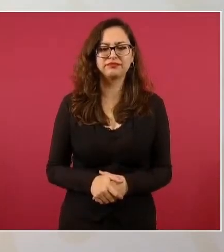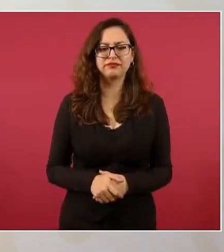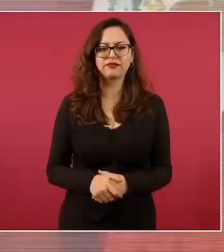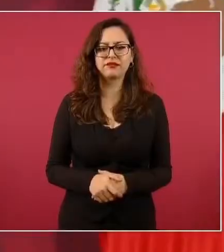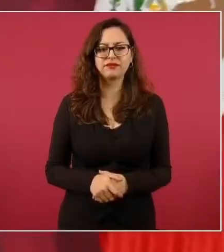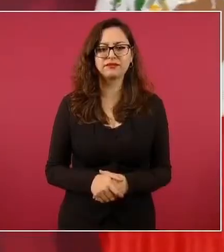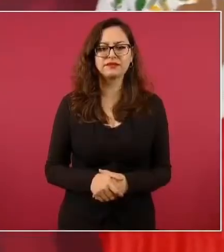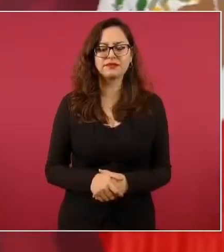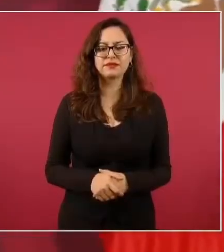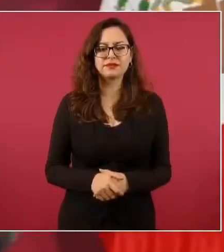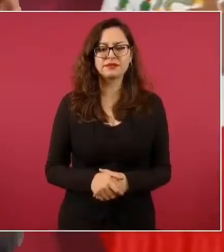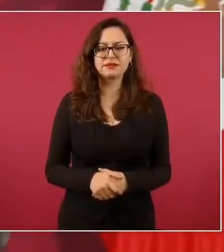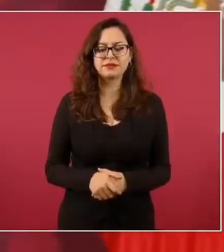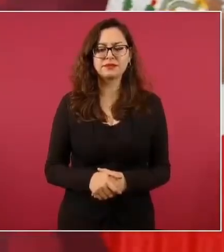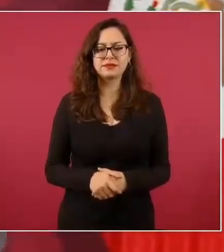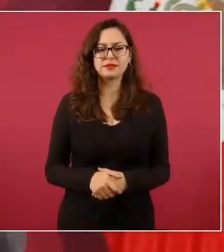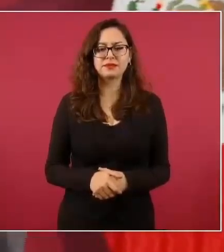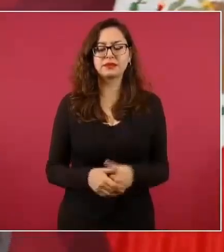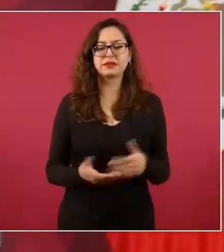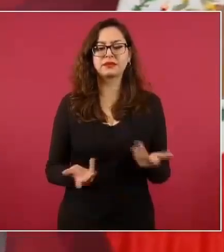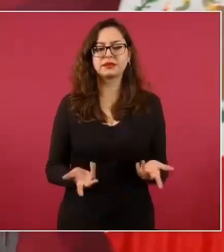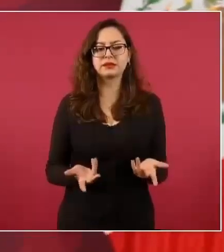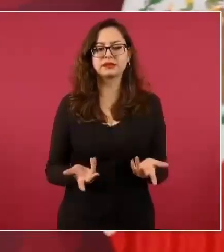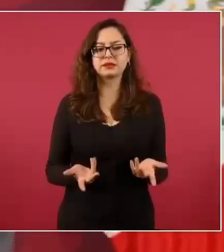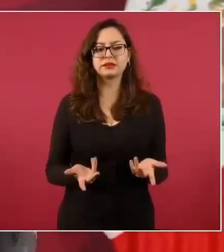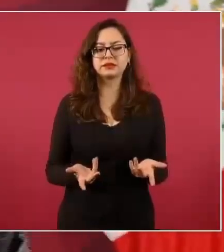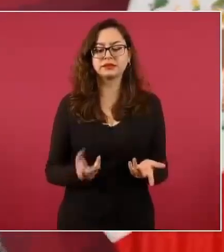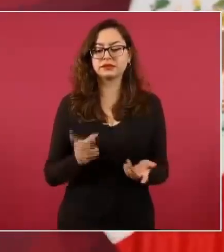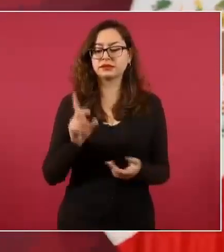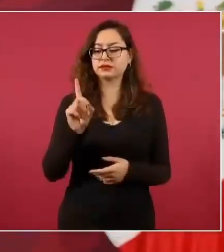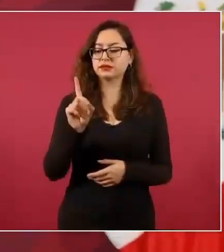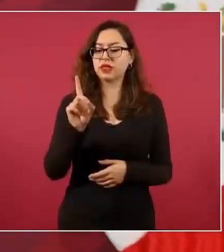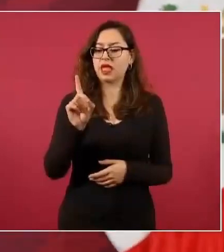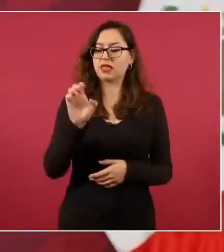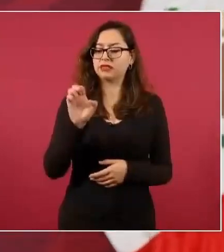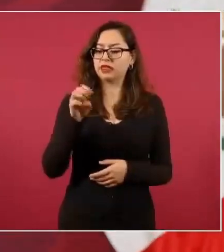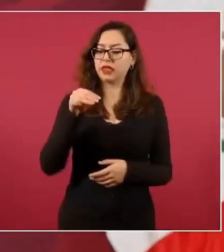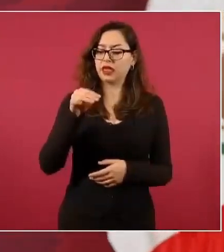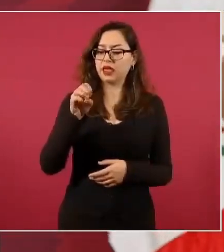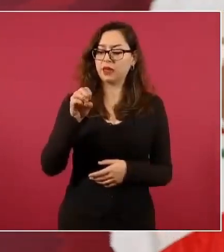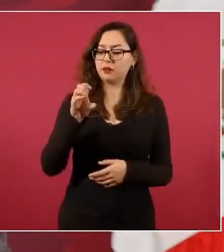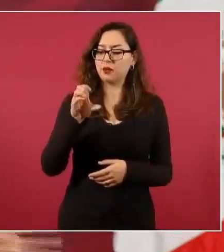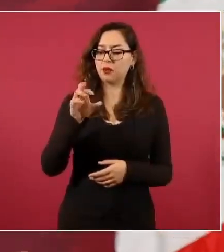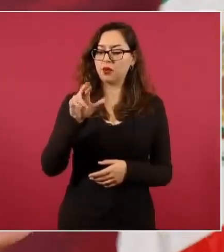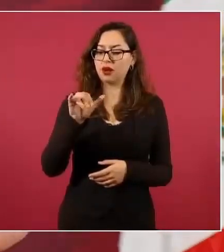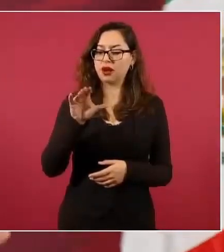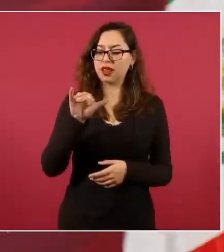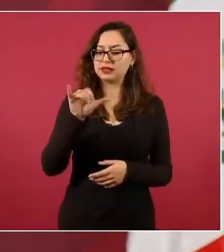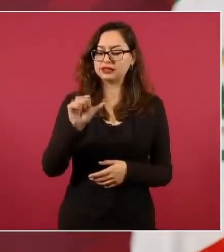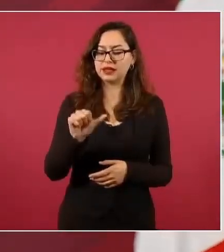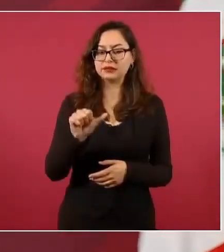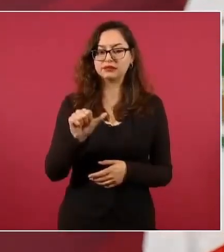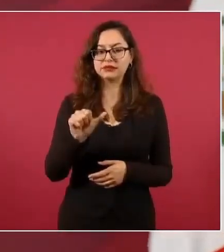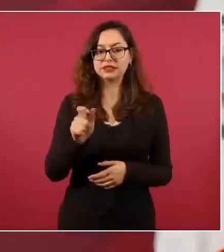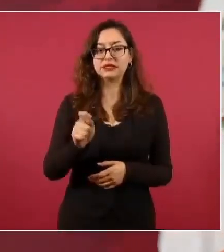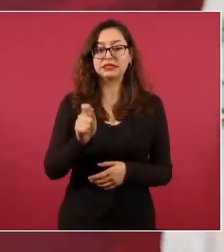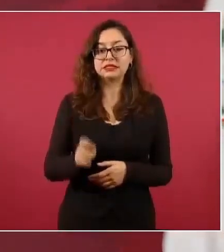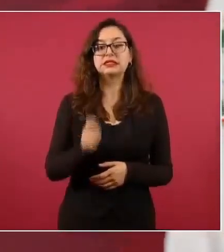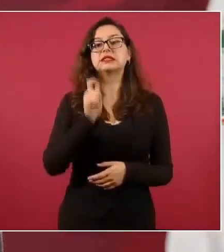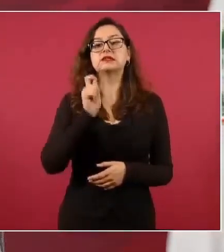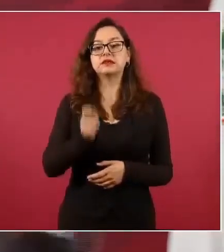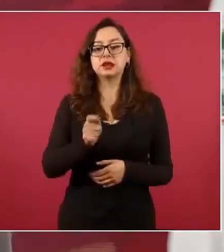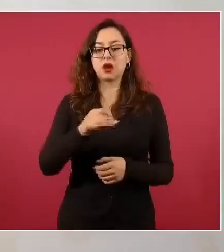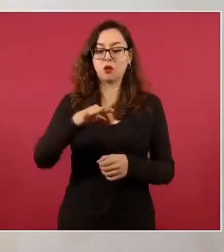que todos los votos valen lo mismo? Entonces, ¿cómo es posible que valga lo